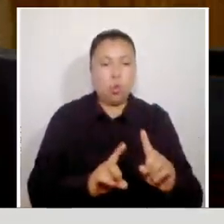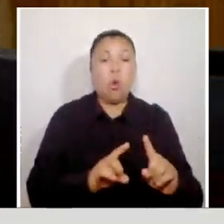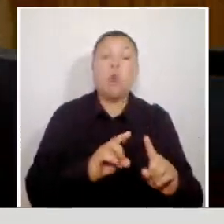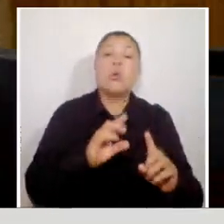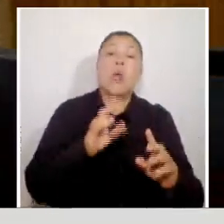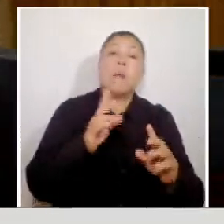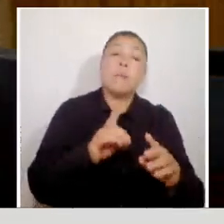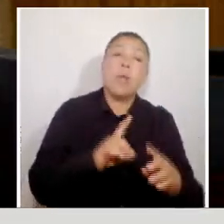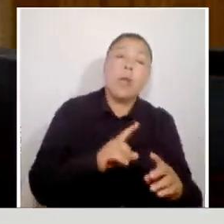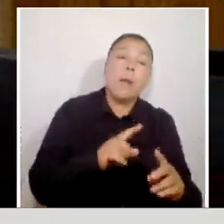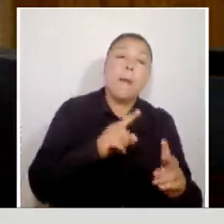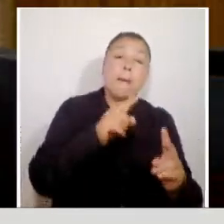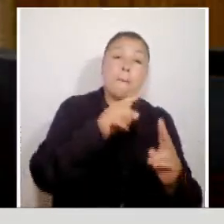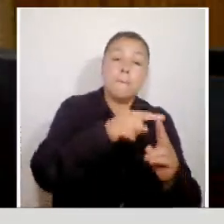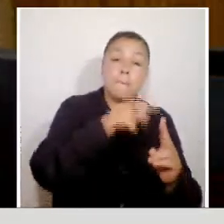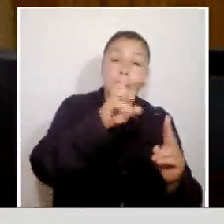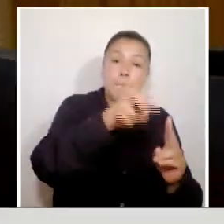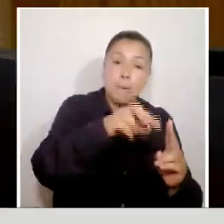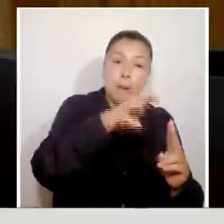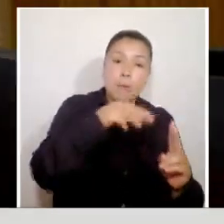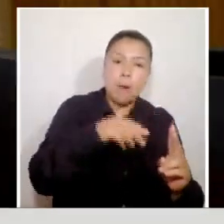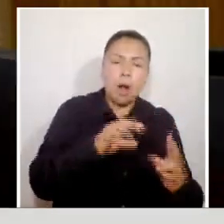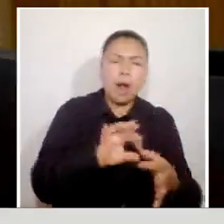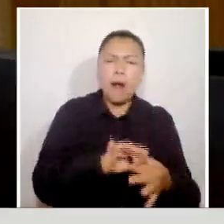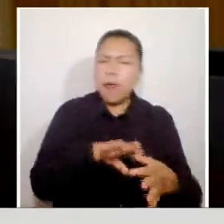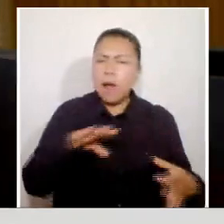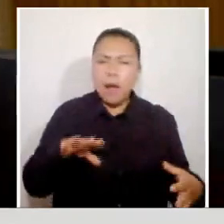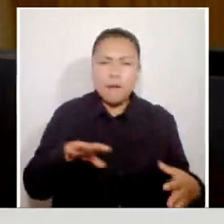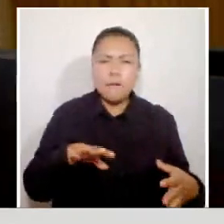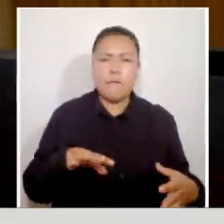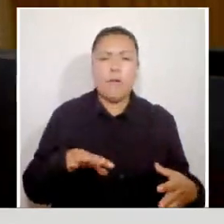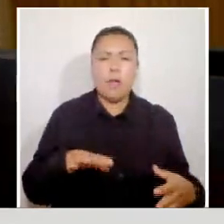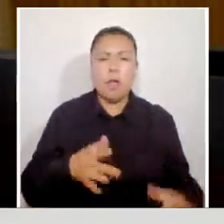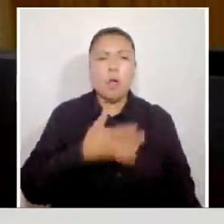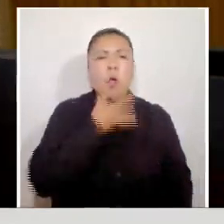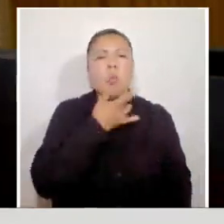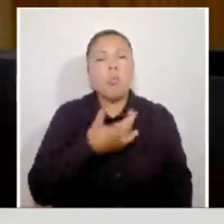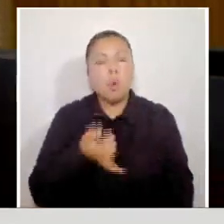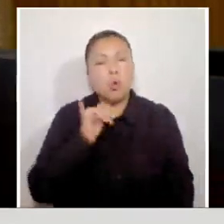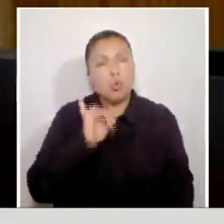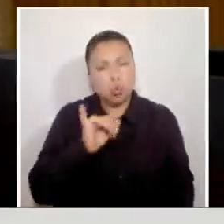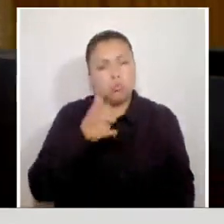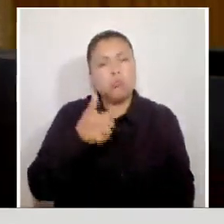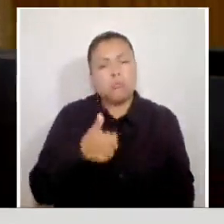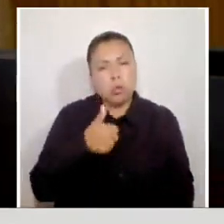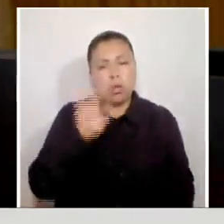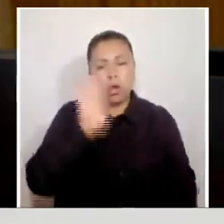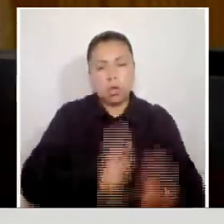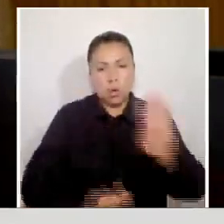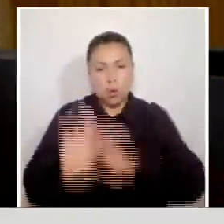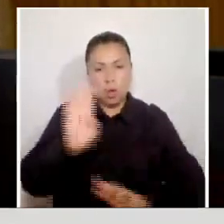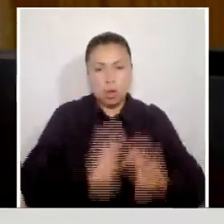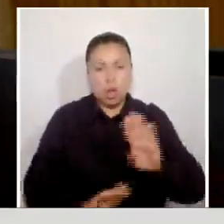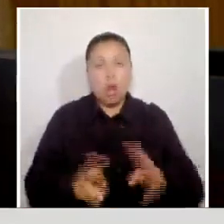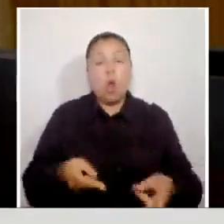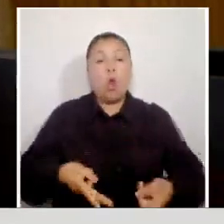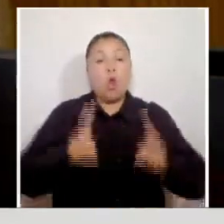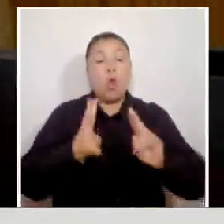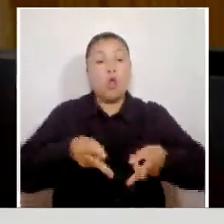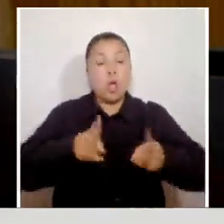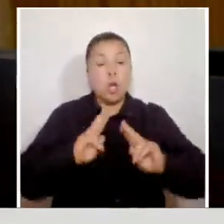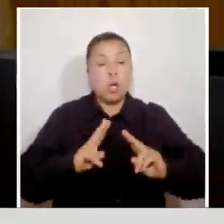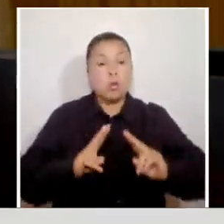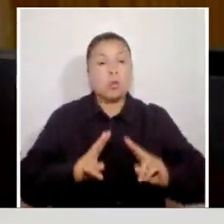progenitores eso es gravísimo porque si bien hay que resguardar los derechos de